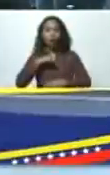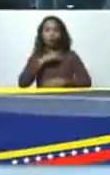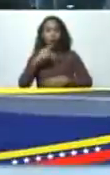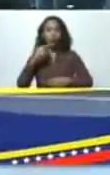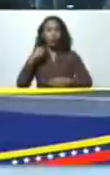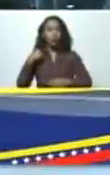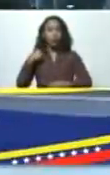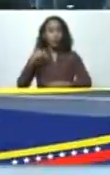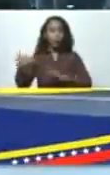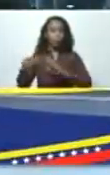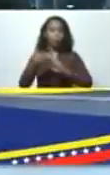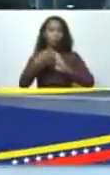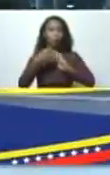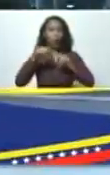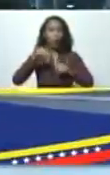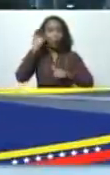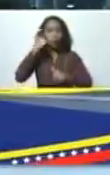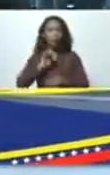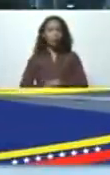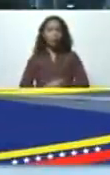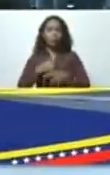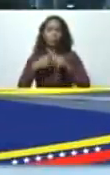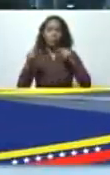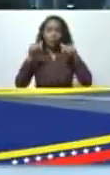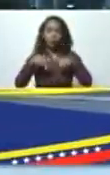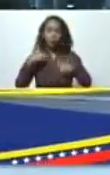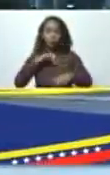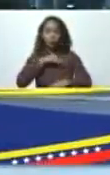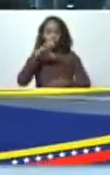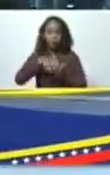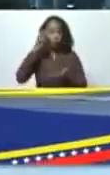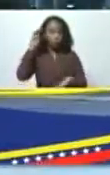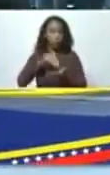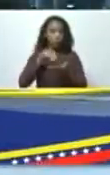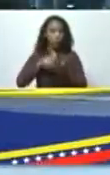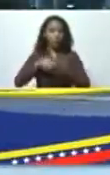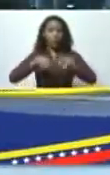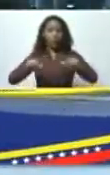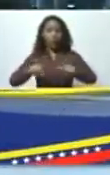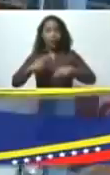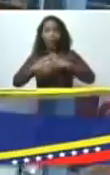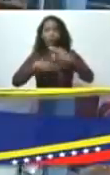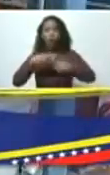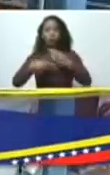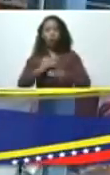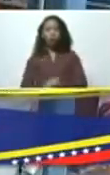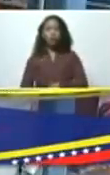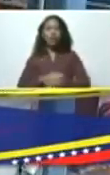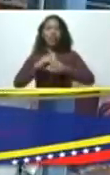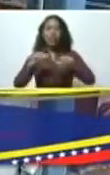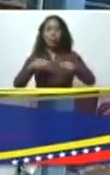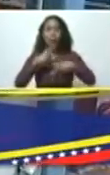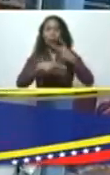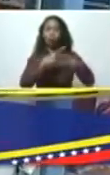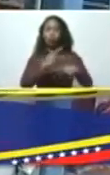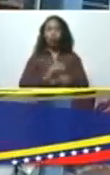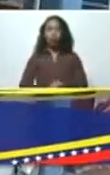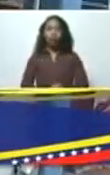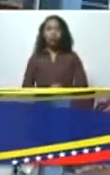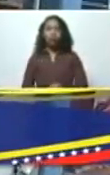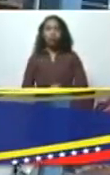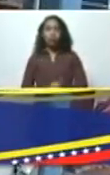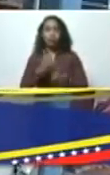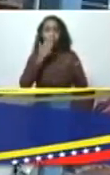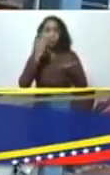tenido contra nuestra nación, pero aquí estamos desde el estado de Aragua, tierra revolucionaria, tierra productora, y